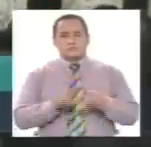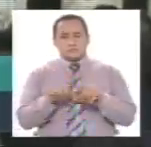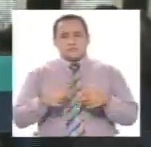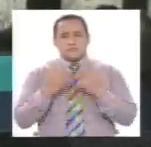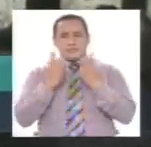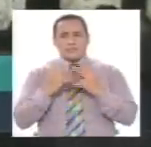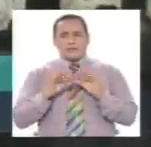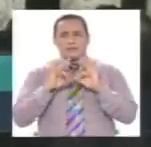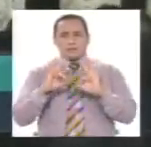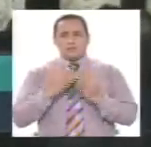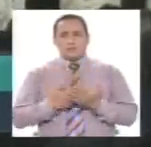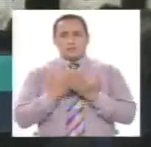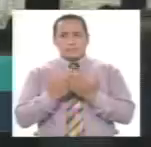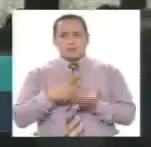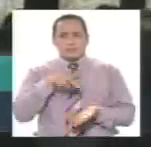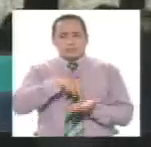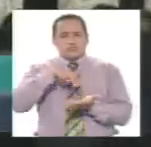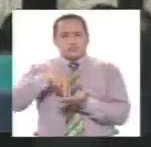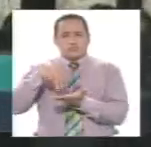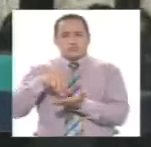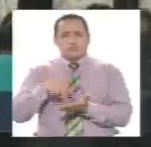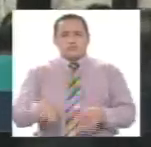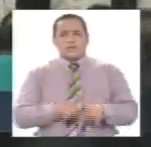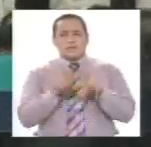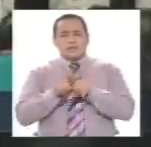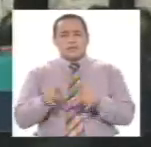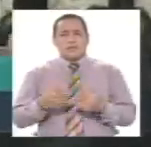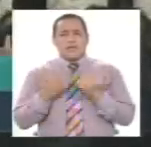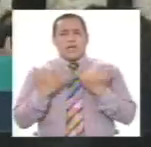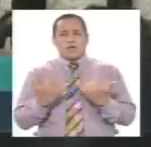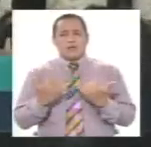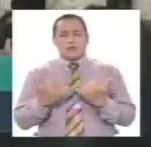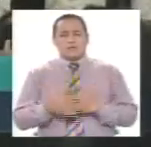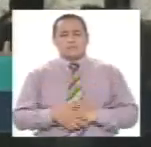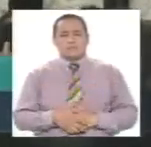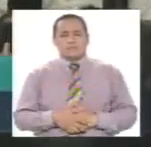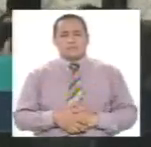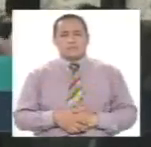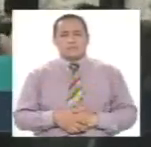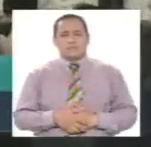Vemos justamente en la balaustrada del Salón Dorado ya al